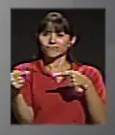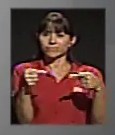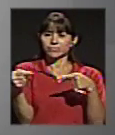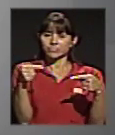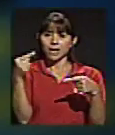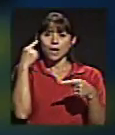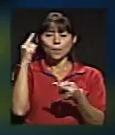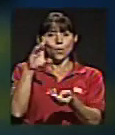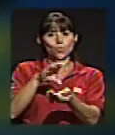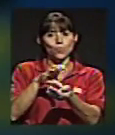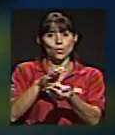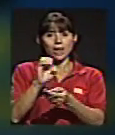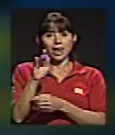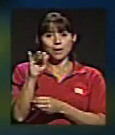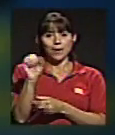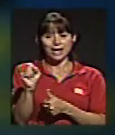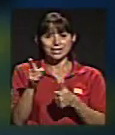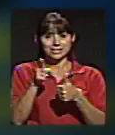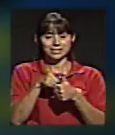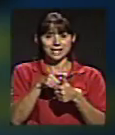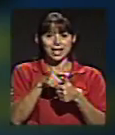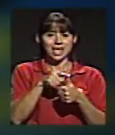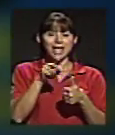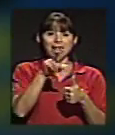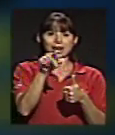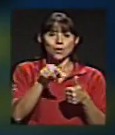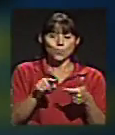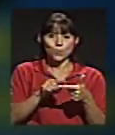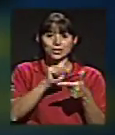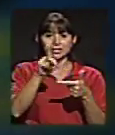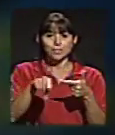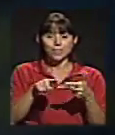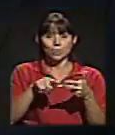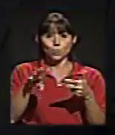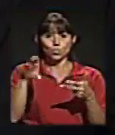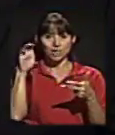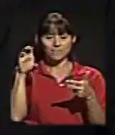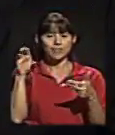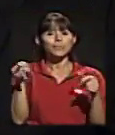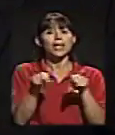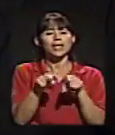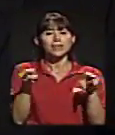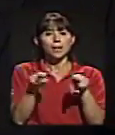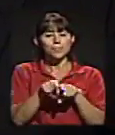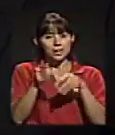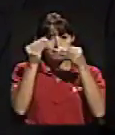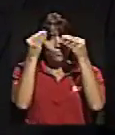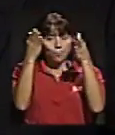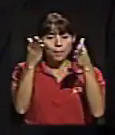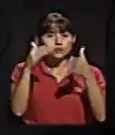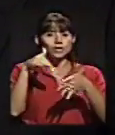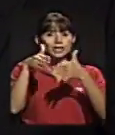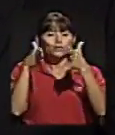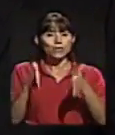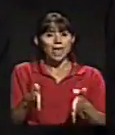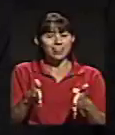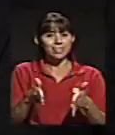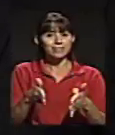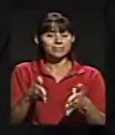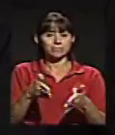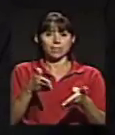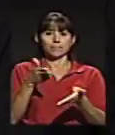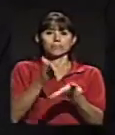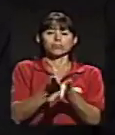los EBAIS en los cantones de La Unión, Montes de Oca y Curridabat. También le informamos de cómo los estudiantes interrumpieron